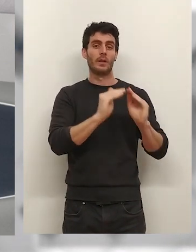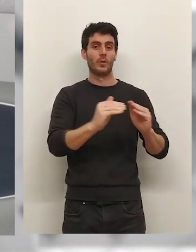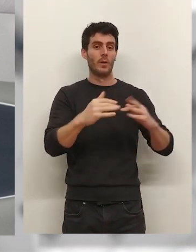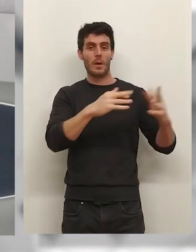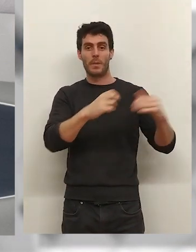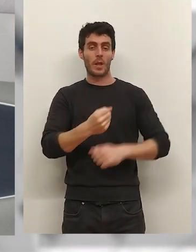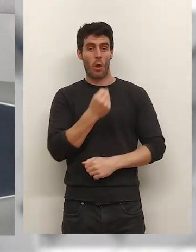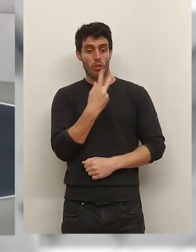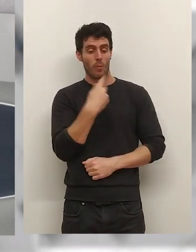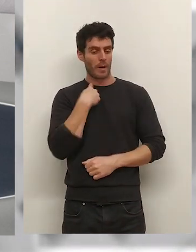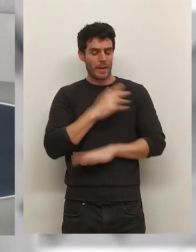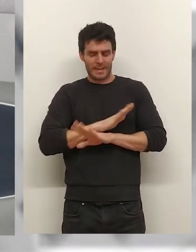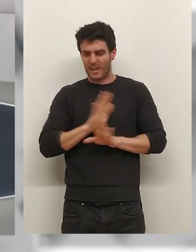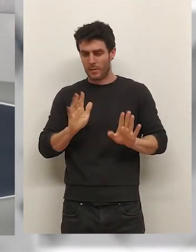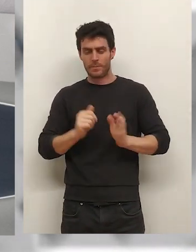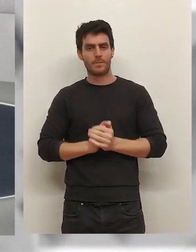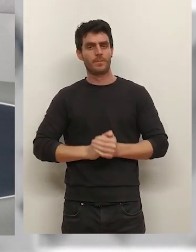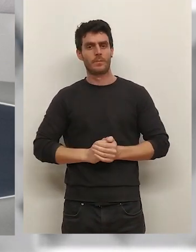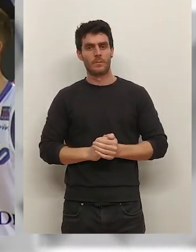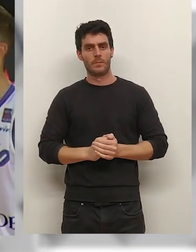2 partidos en toda la temporada.